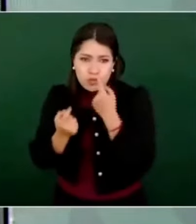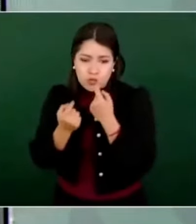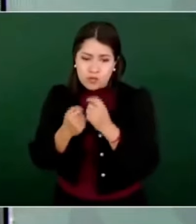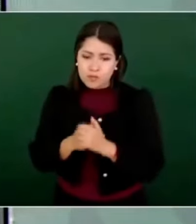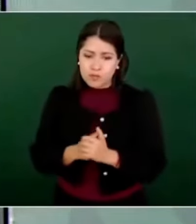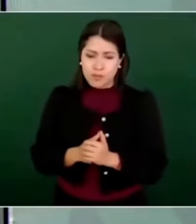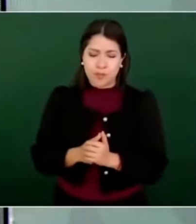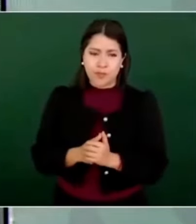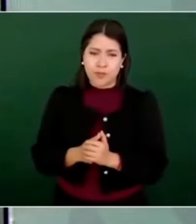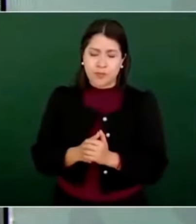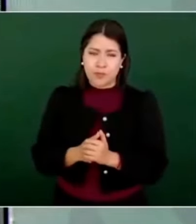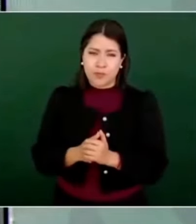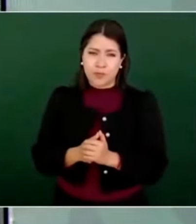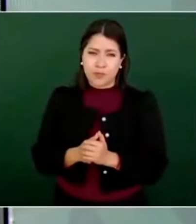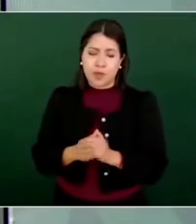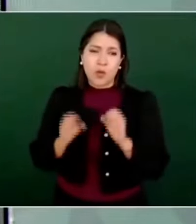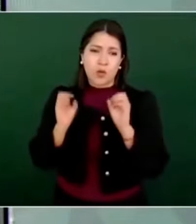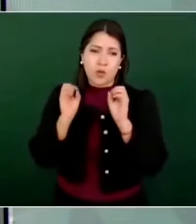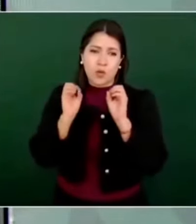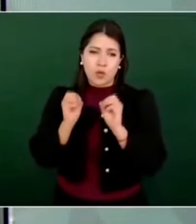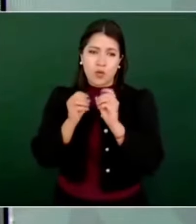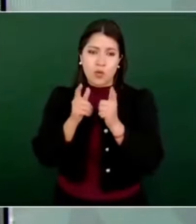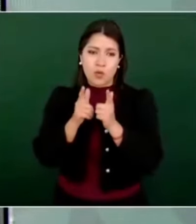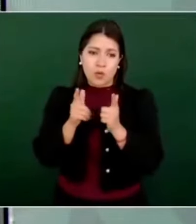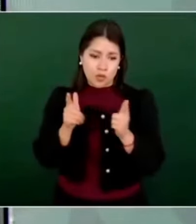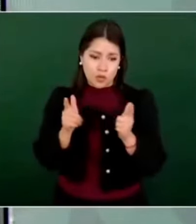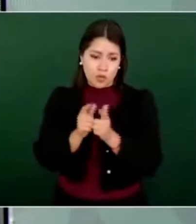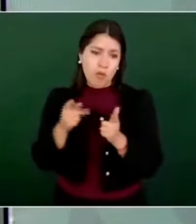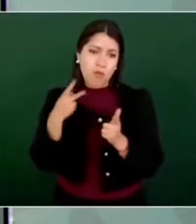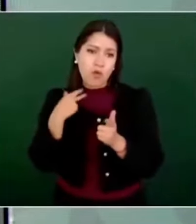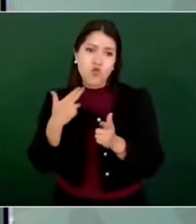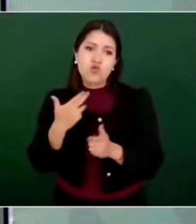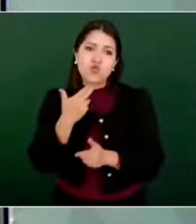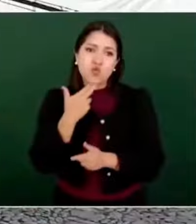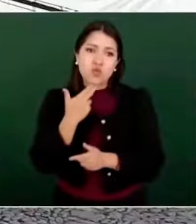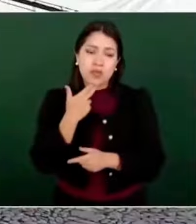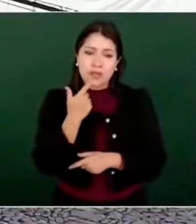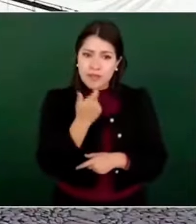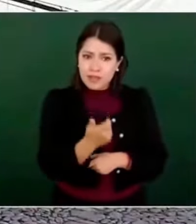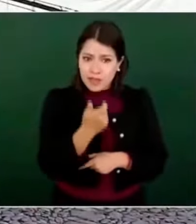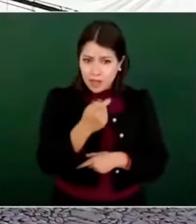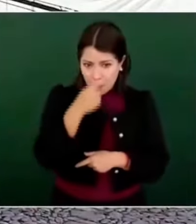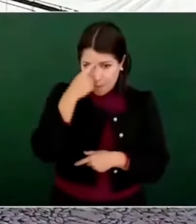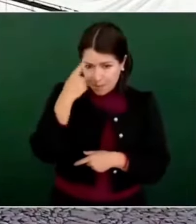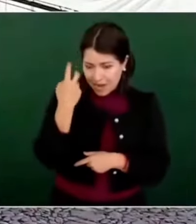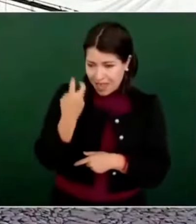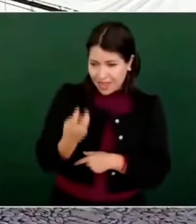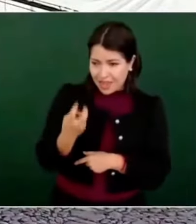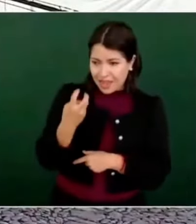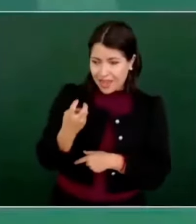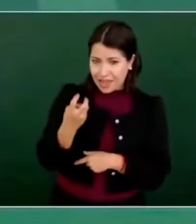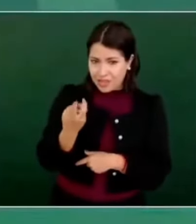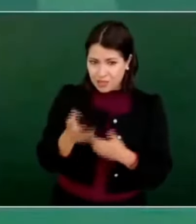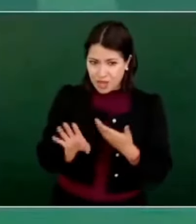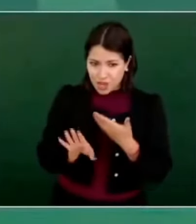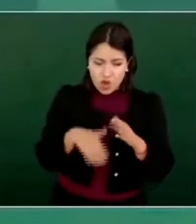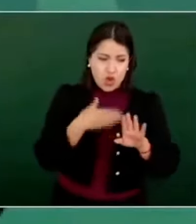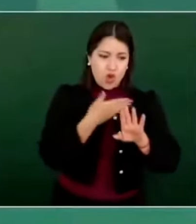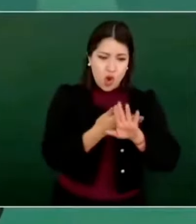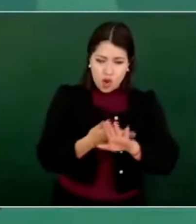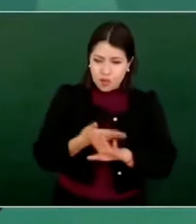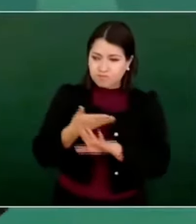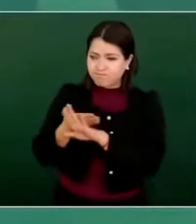eh o partidos que están utilizando dinero para eso y ese dinero es del pueblo dinero